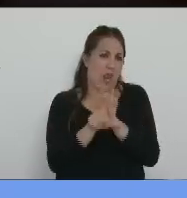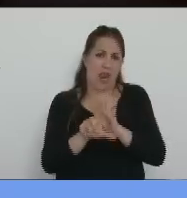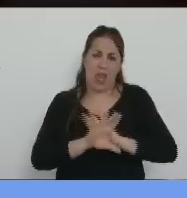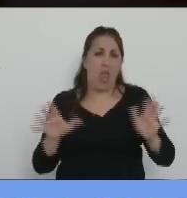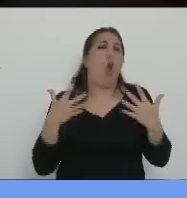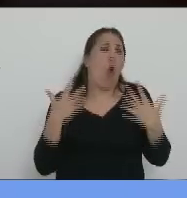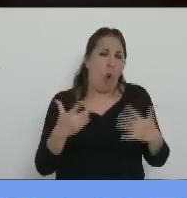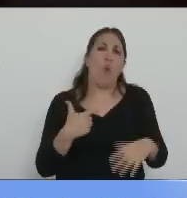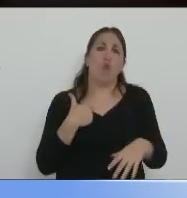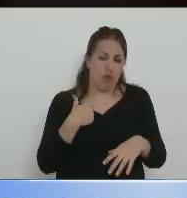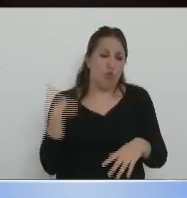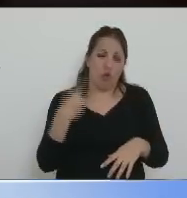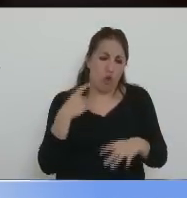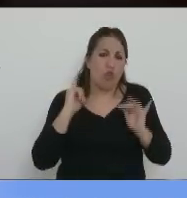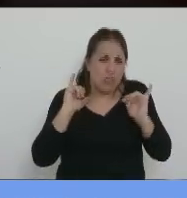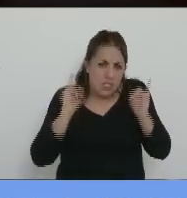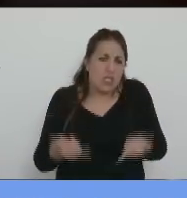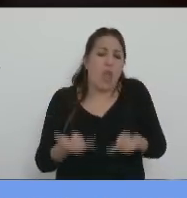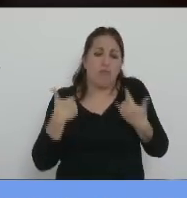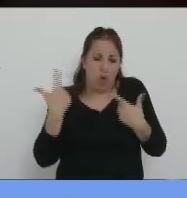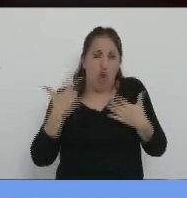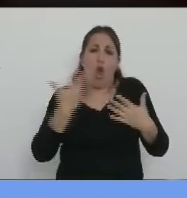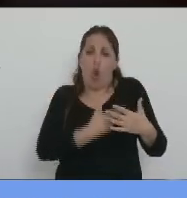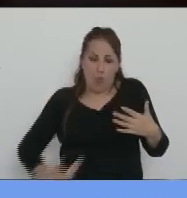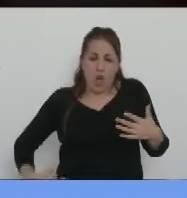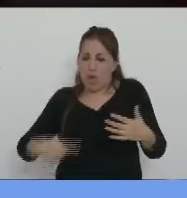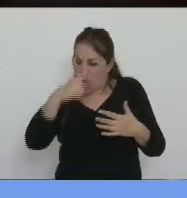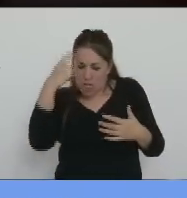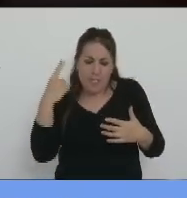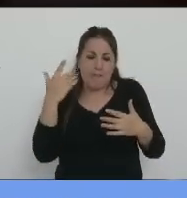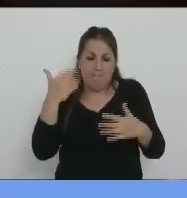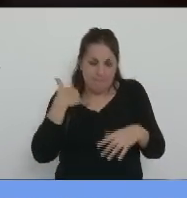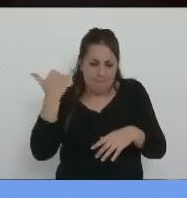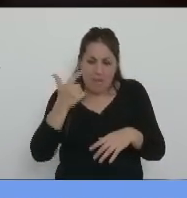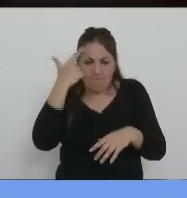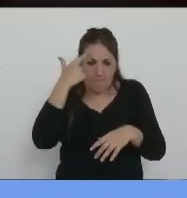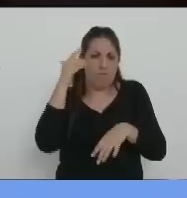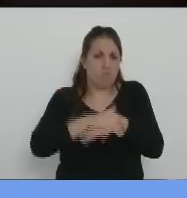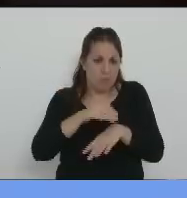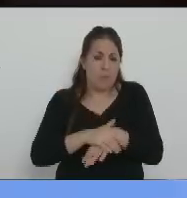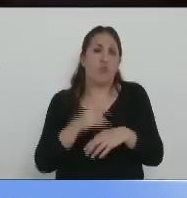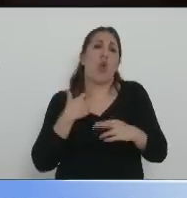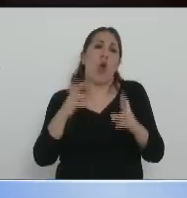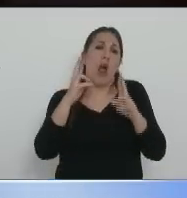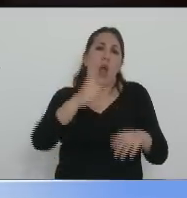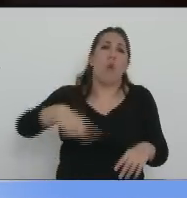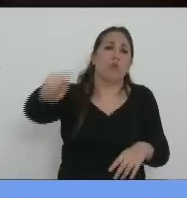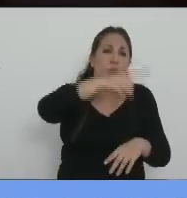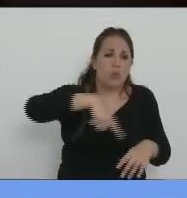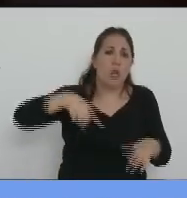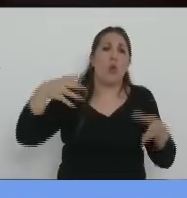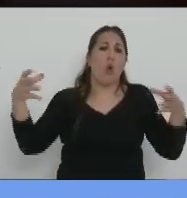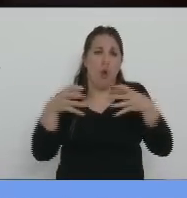el compromiso del gobierno nacional para llevar adelante yo espero que ustedes el bloque